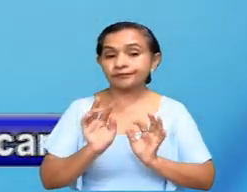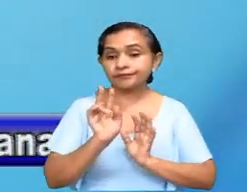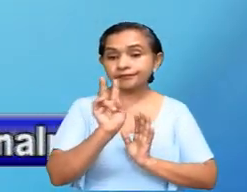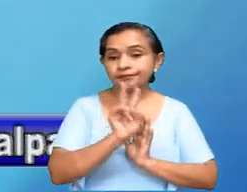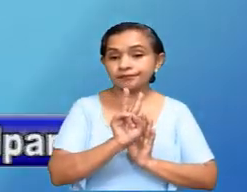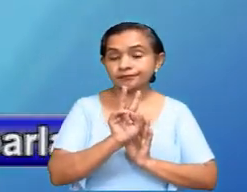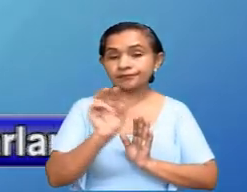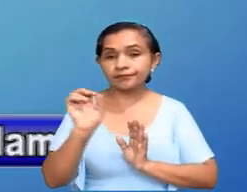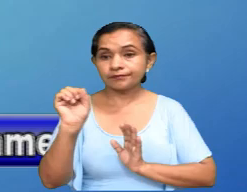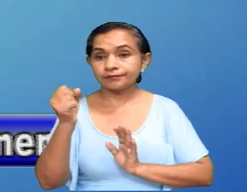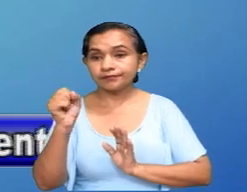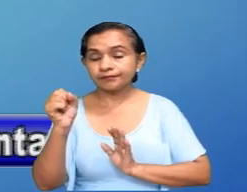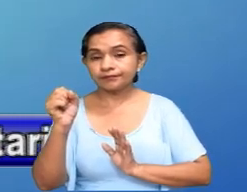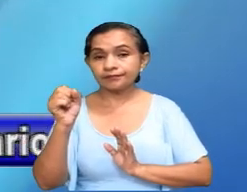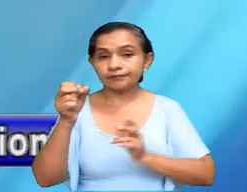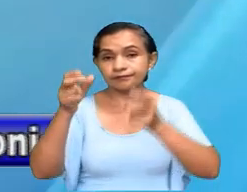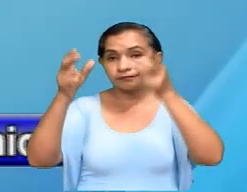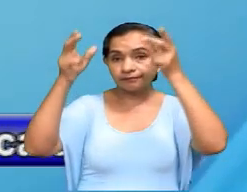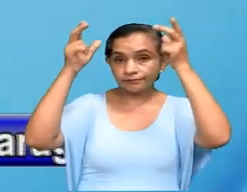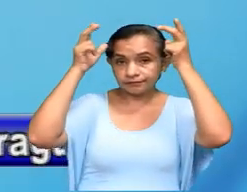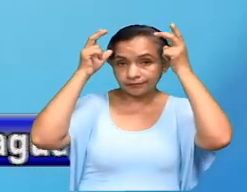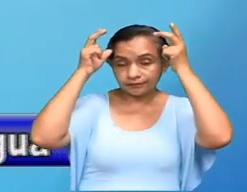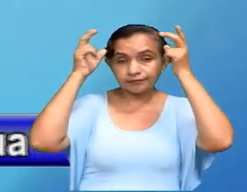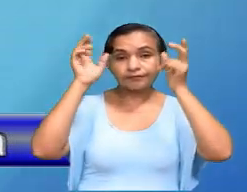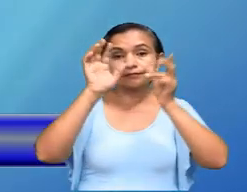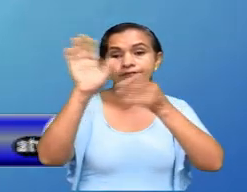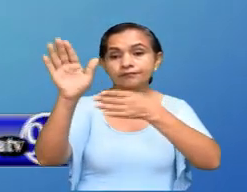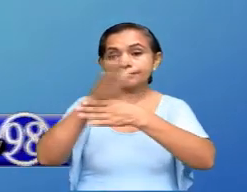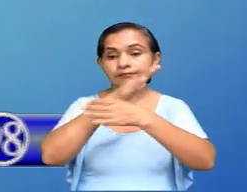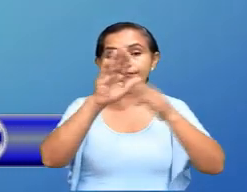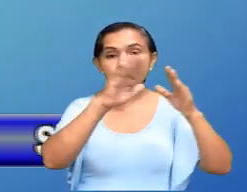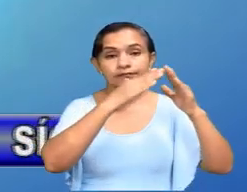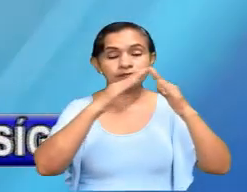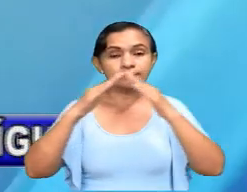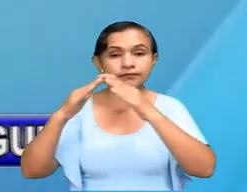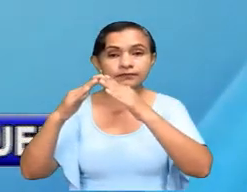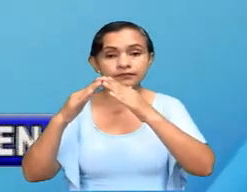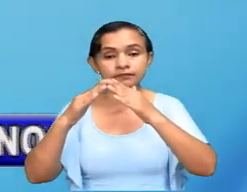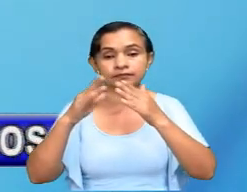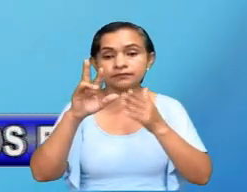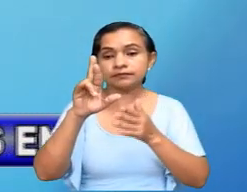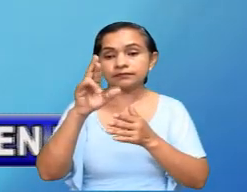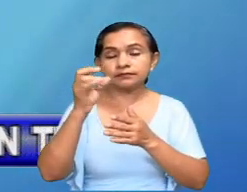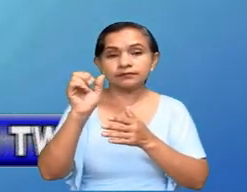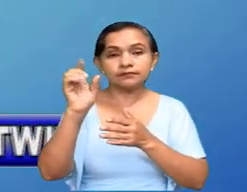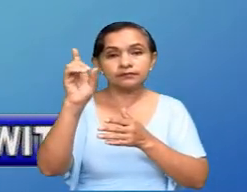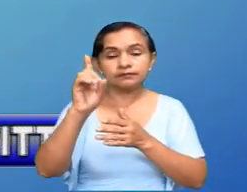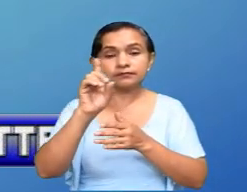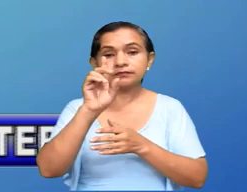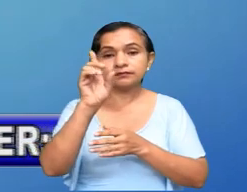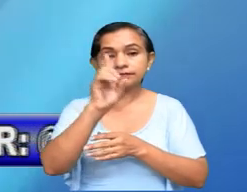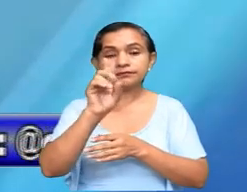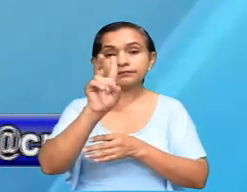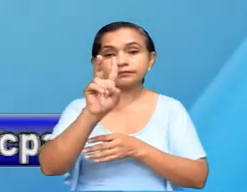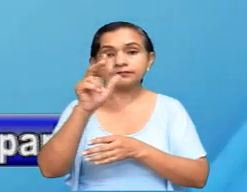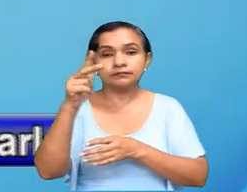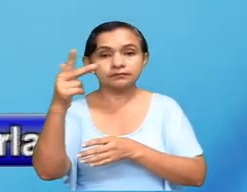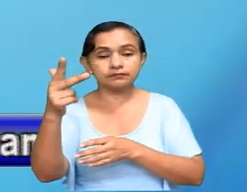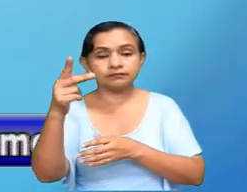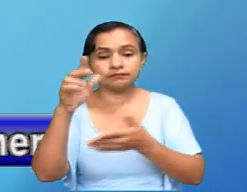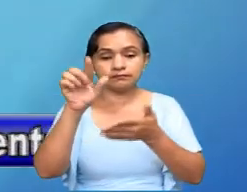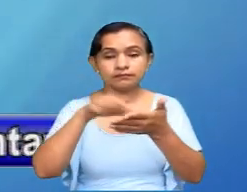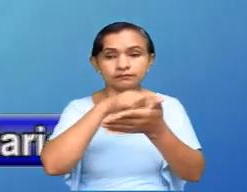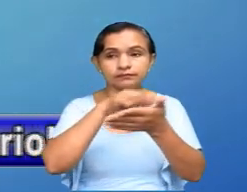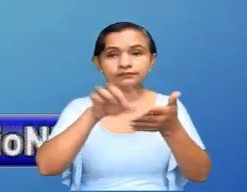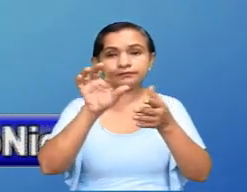sábado, elección de reinas en los distritos y la rosa del camino el domingo 28 y la elección de la